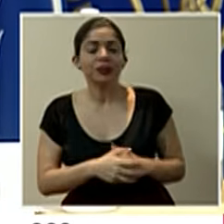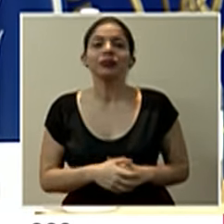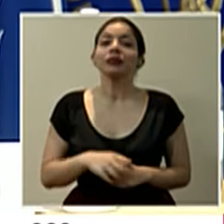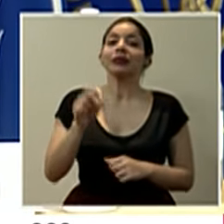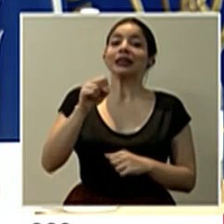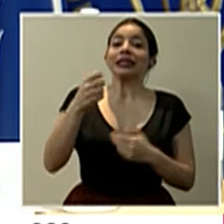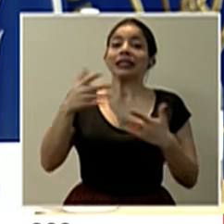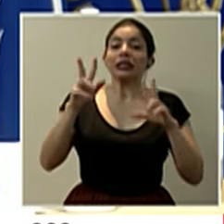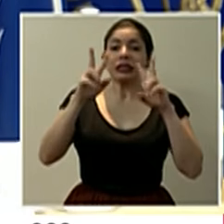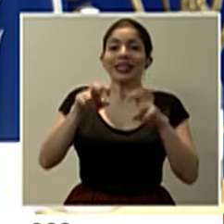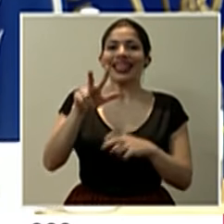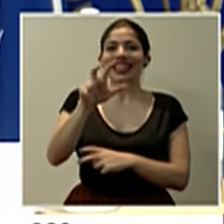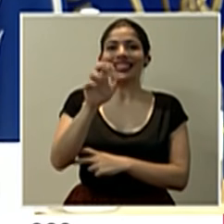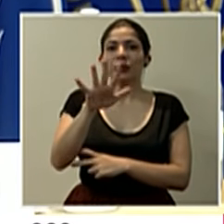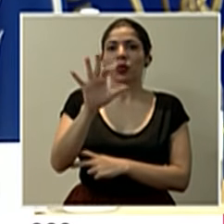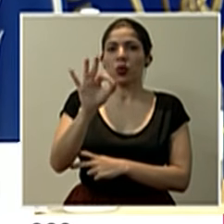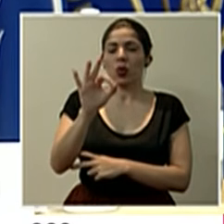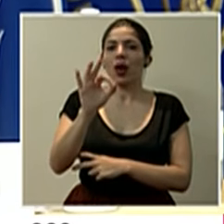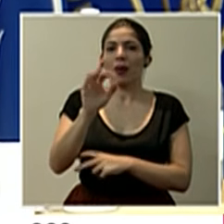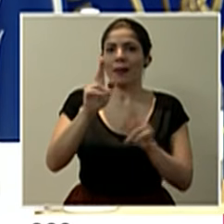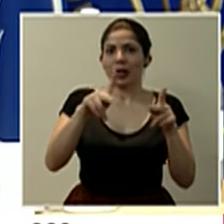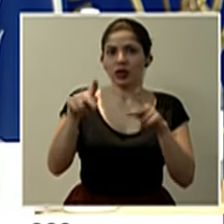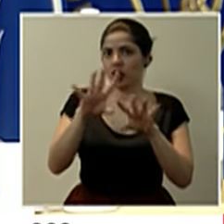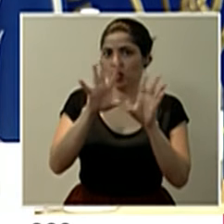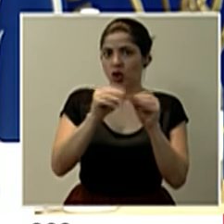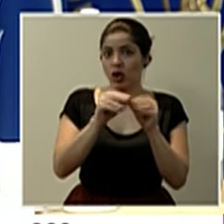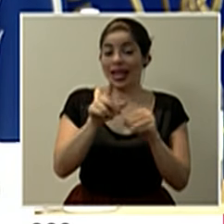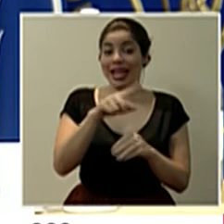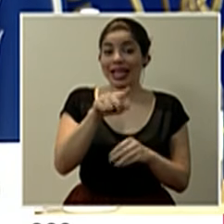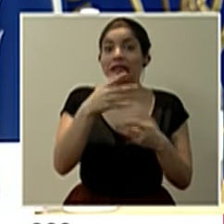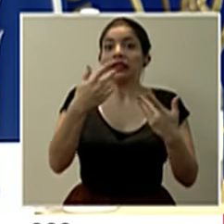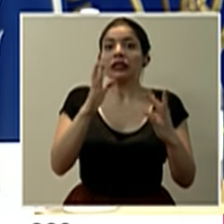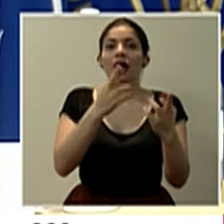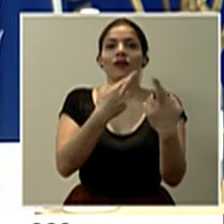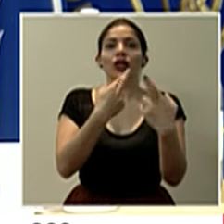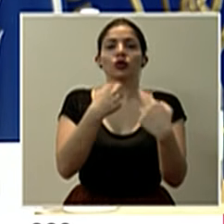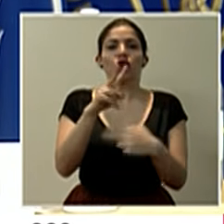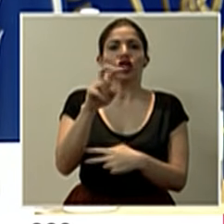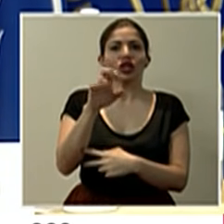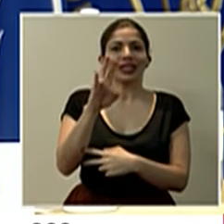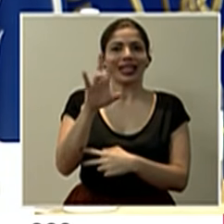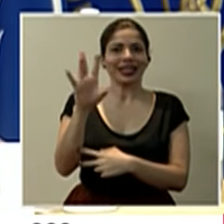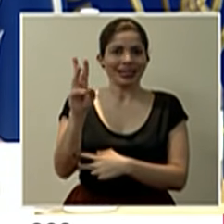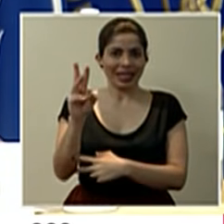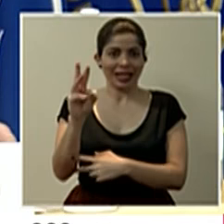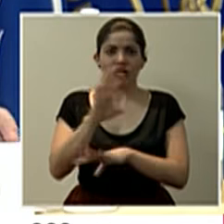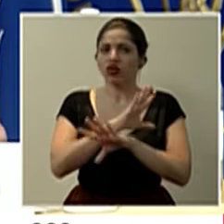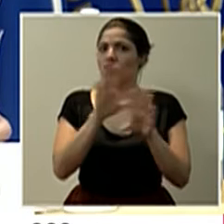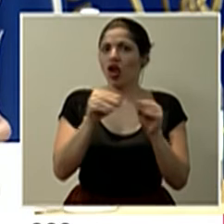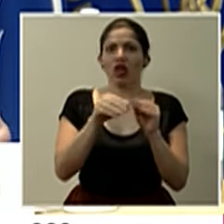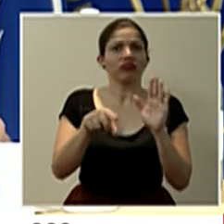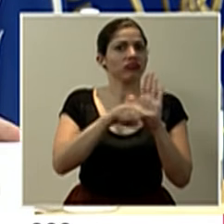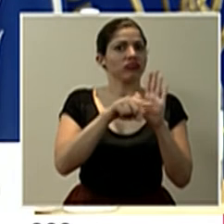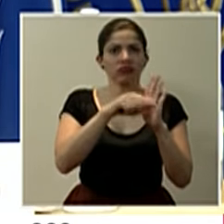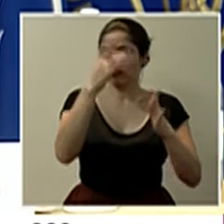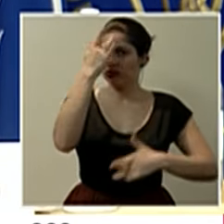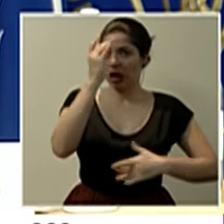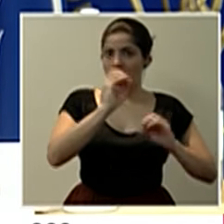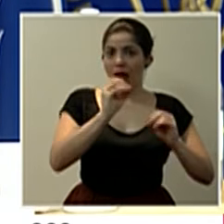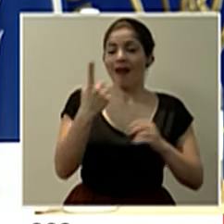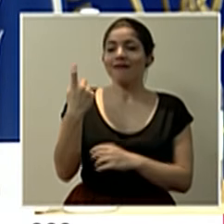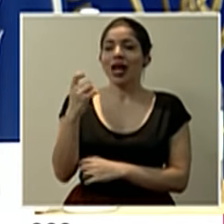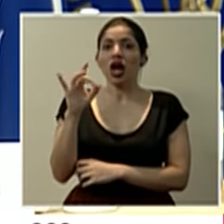se testearon 359 pruebas en total. De ellas ya tenemos el resultado de 276, todas negativas en este momento.